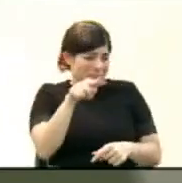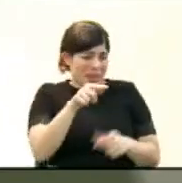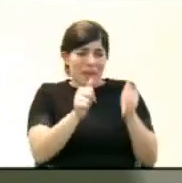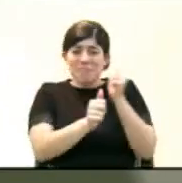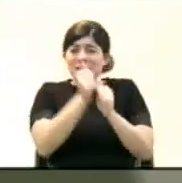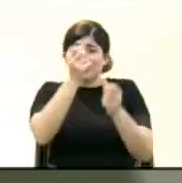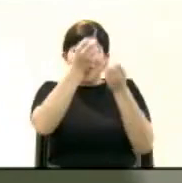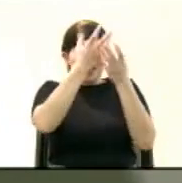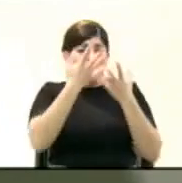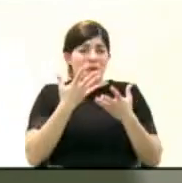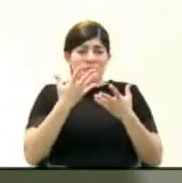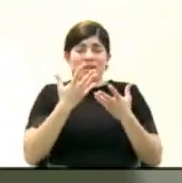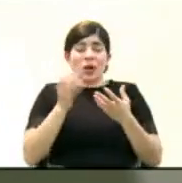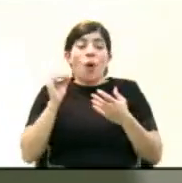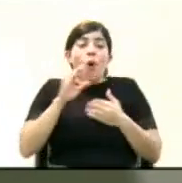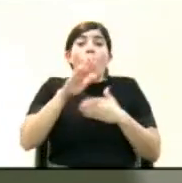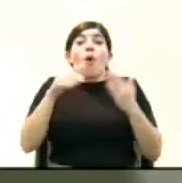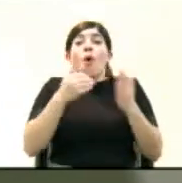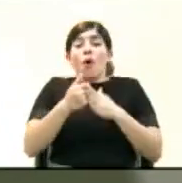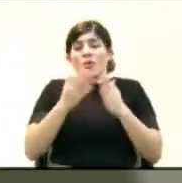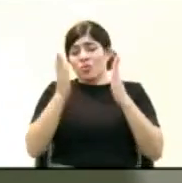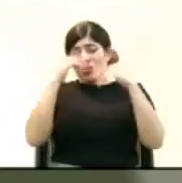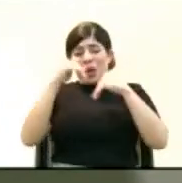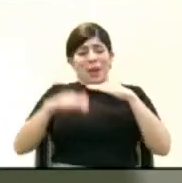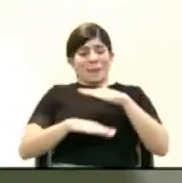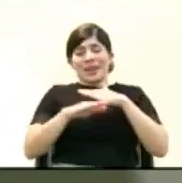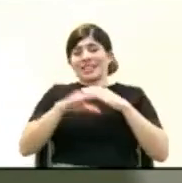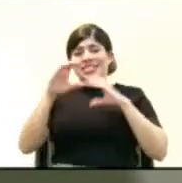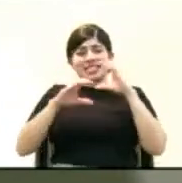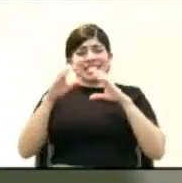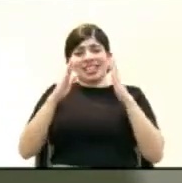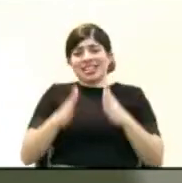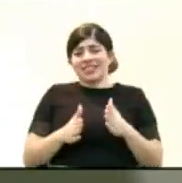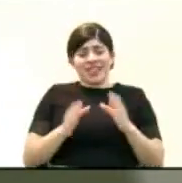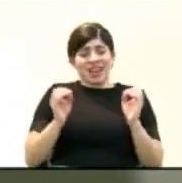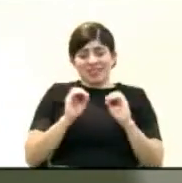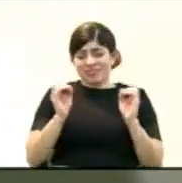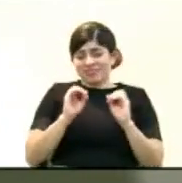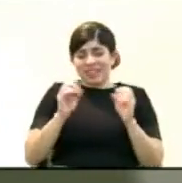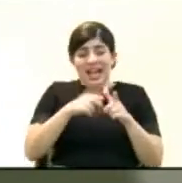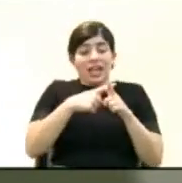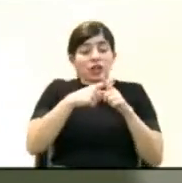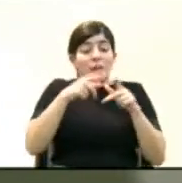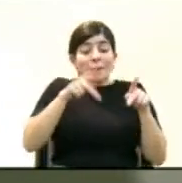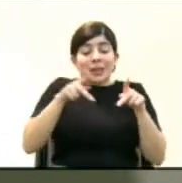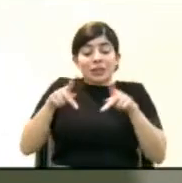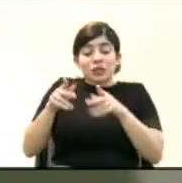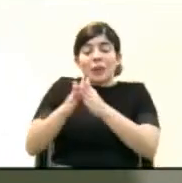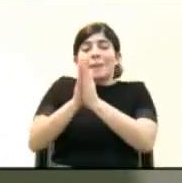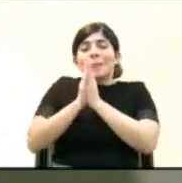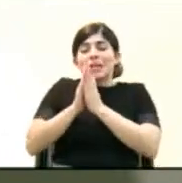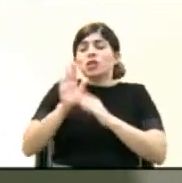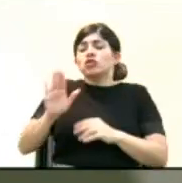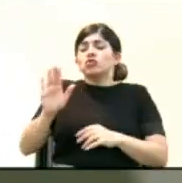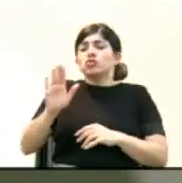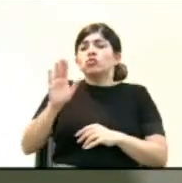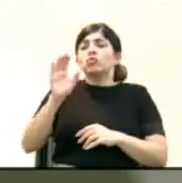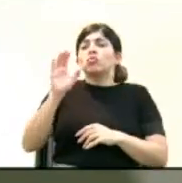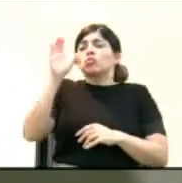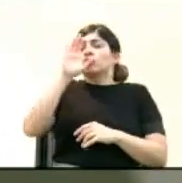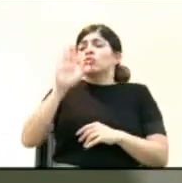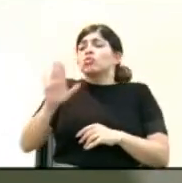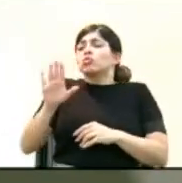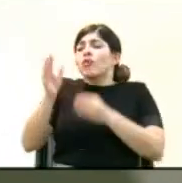información, por no decir toda, no está sustentada científicamente. Entonces, la solicitud a la población es: busquen fuentes